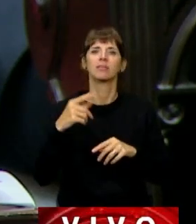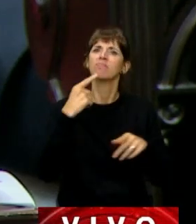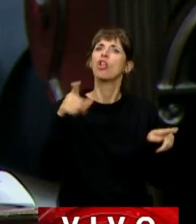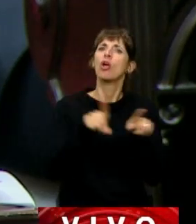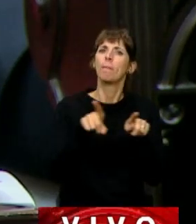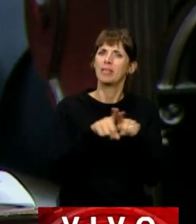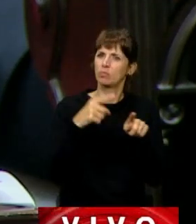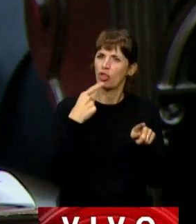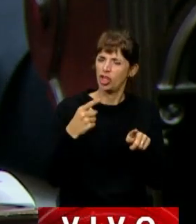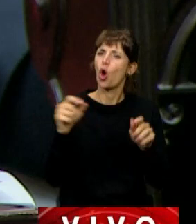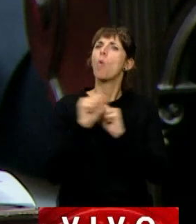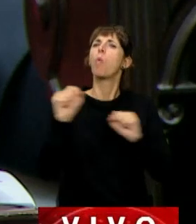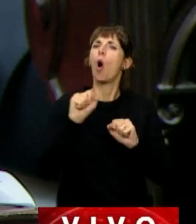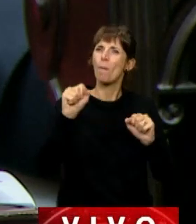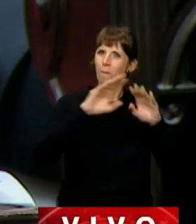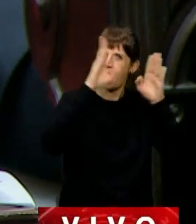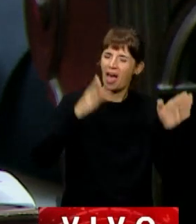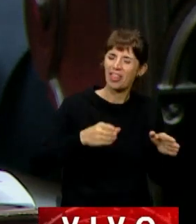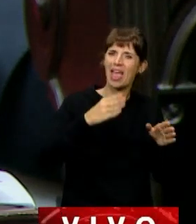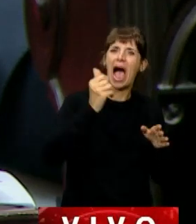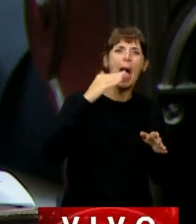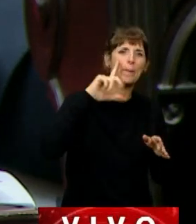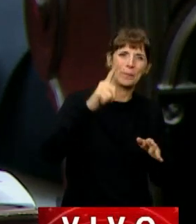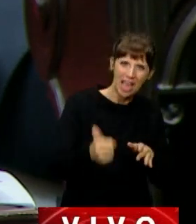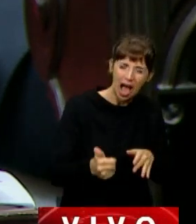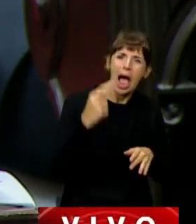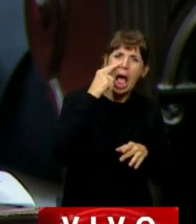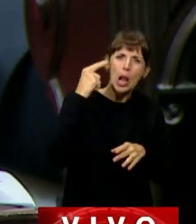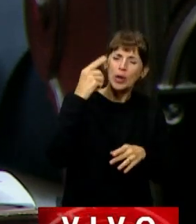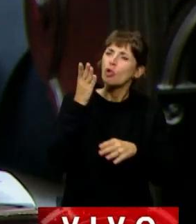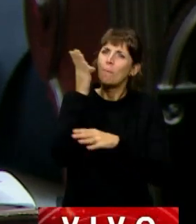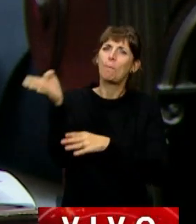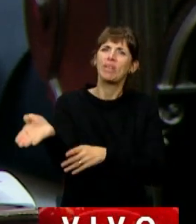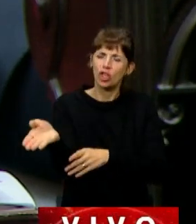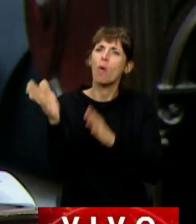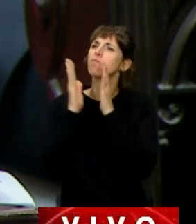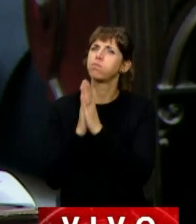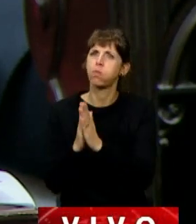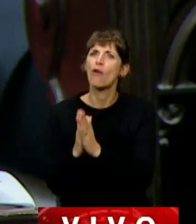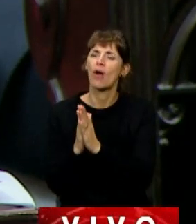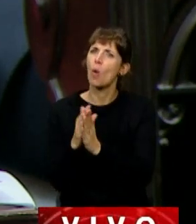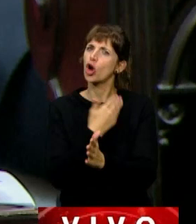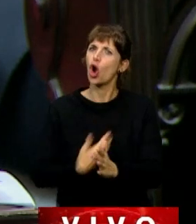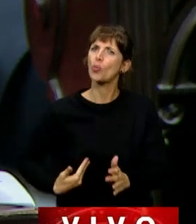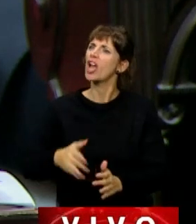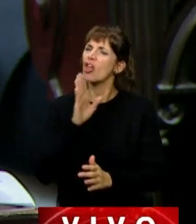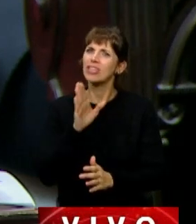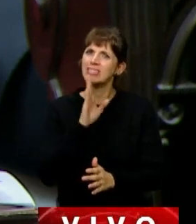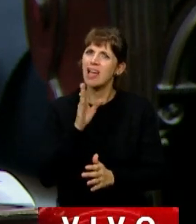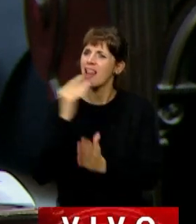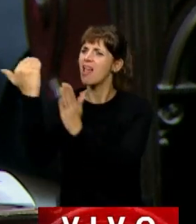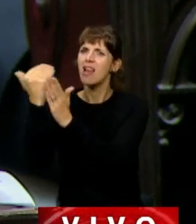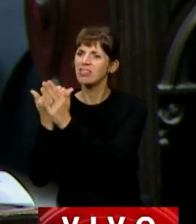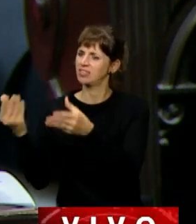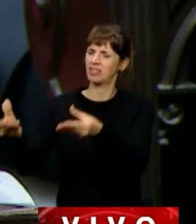con quienes habían puesto la bomba en la AMIA, el presidente le pidió que le entregaran, que por favor el gobierno de Israel le diera las listas,